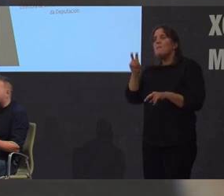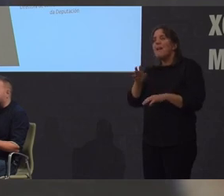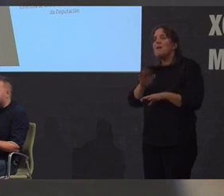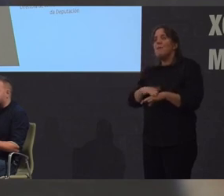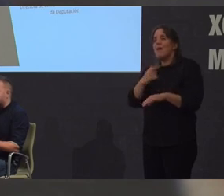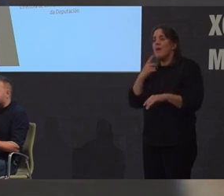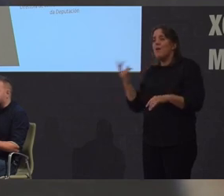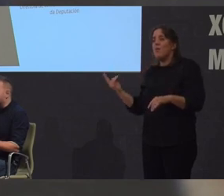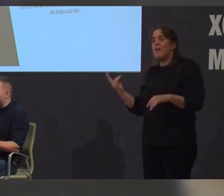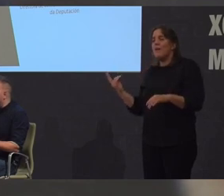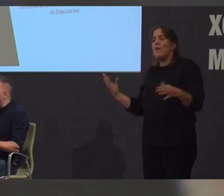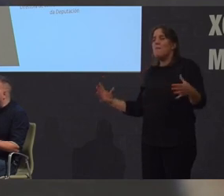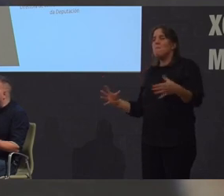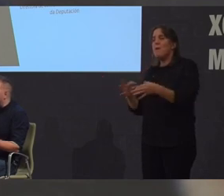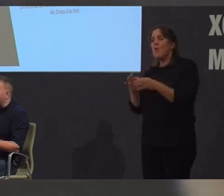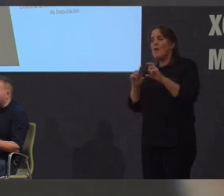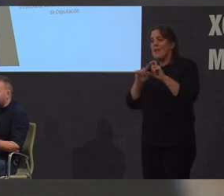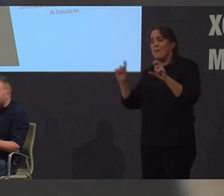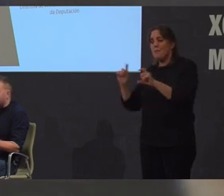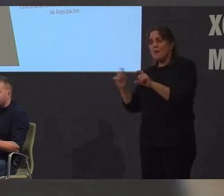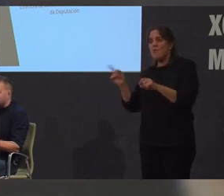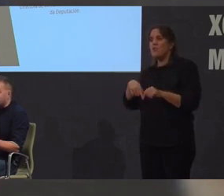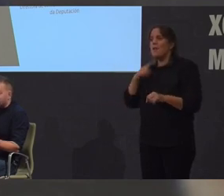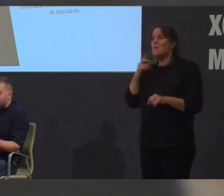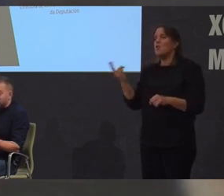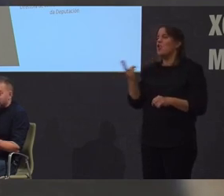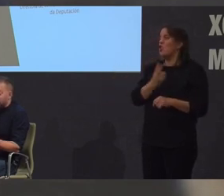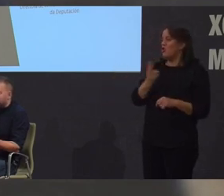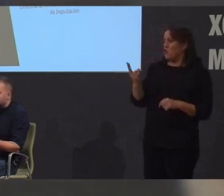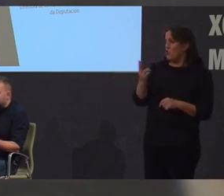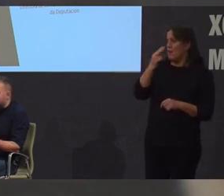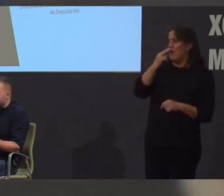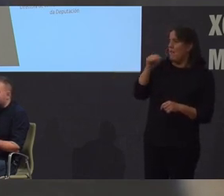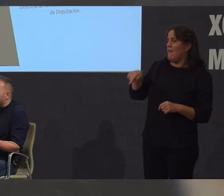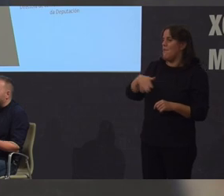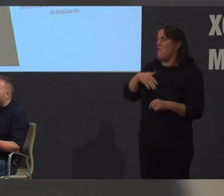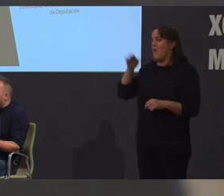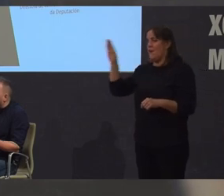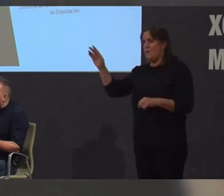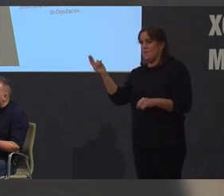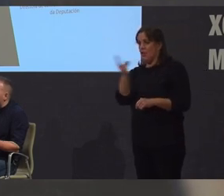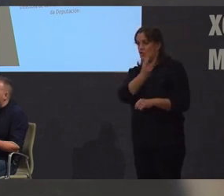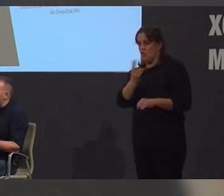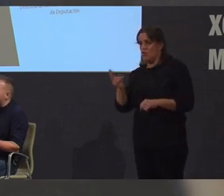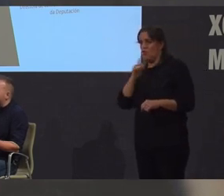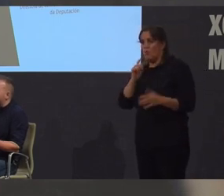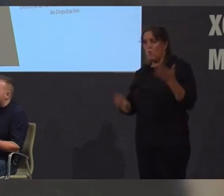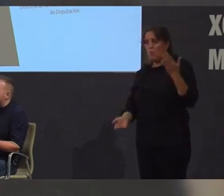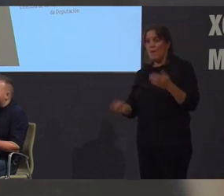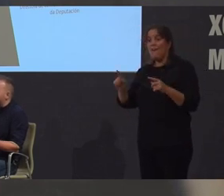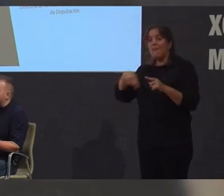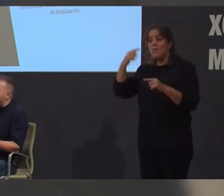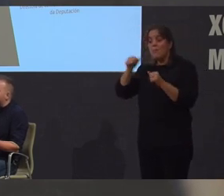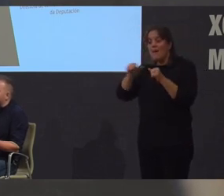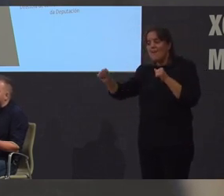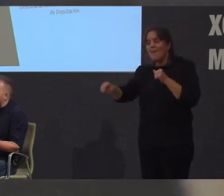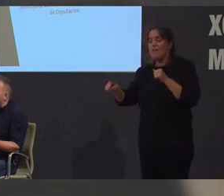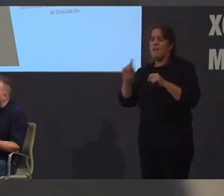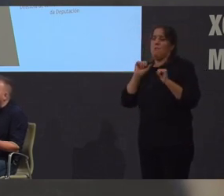solo a las empresas, sino a los dos regímenes, al nazi y al franquista. y luego así ya poder trabajar y